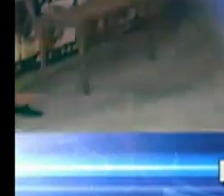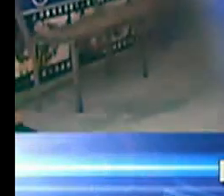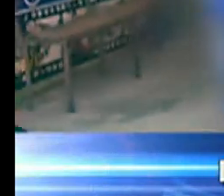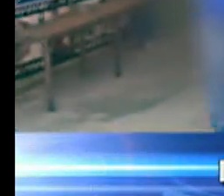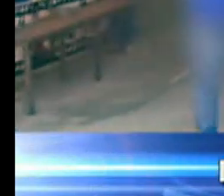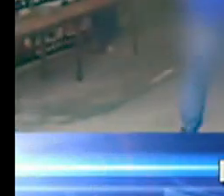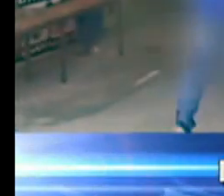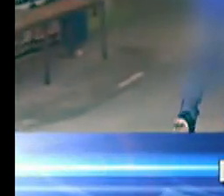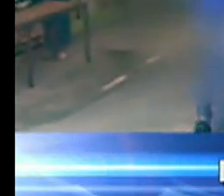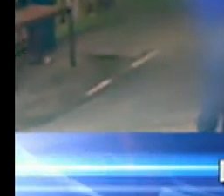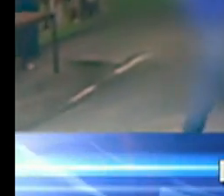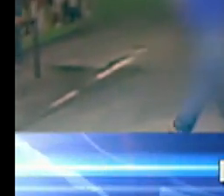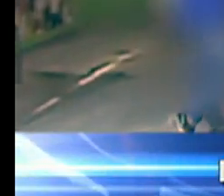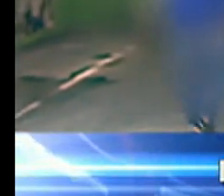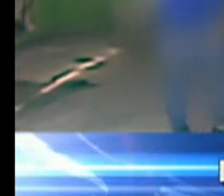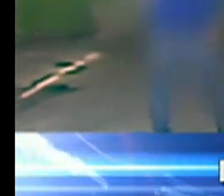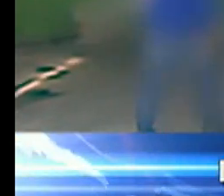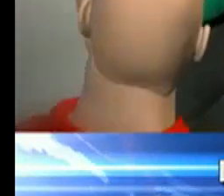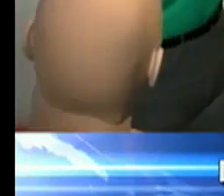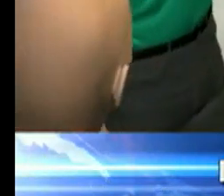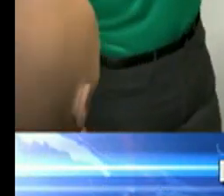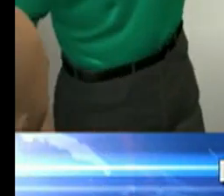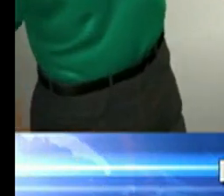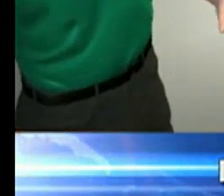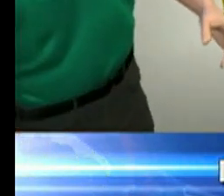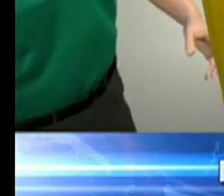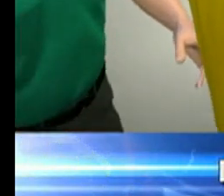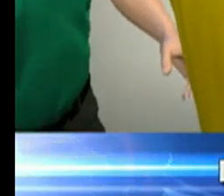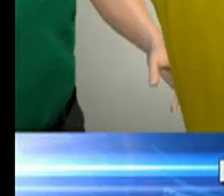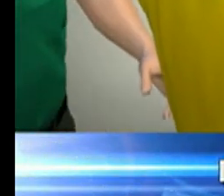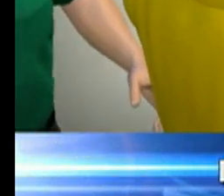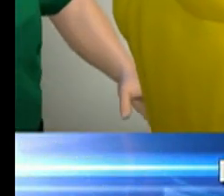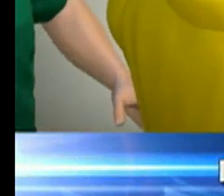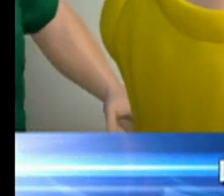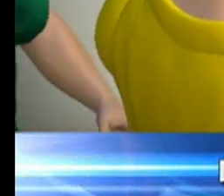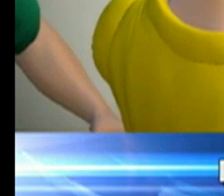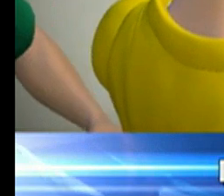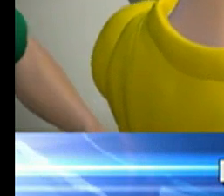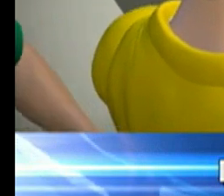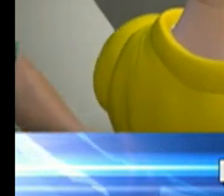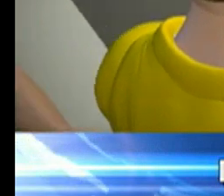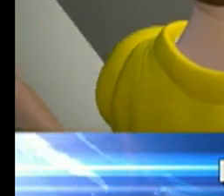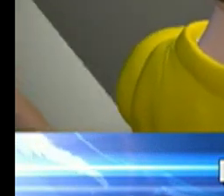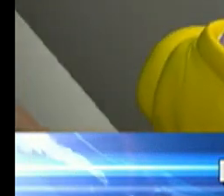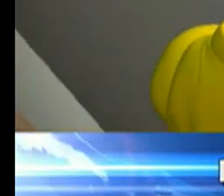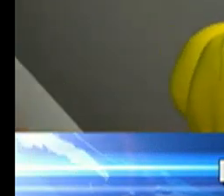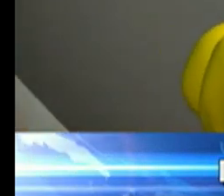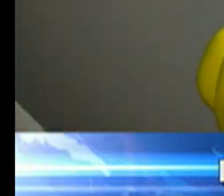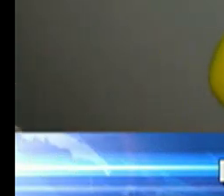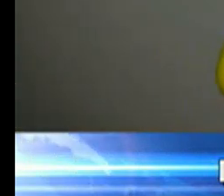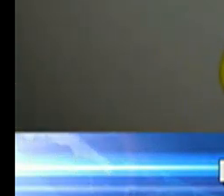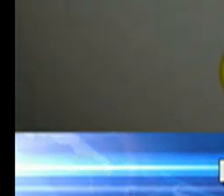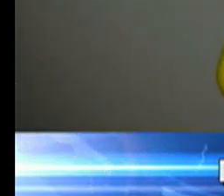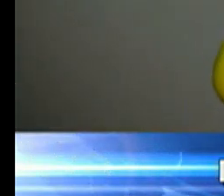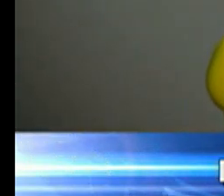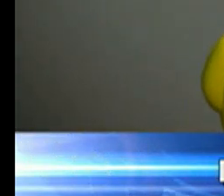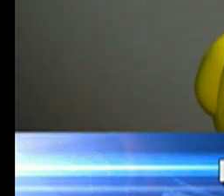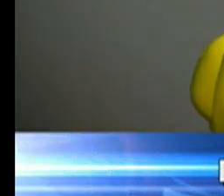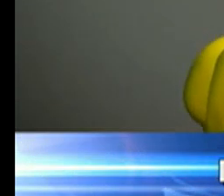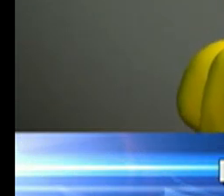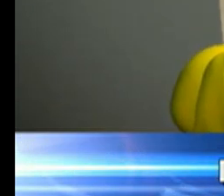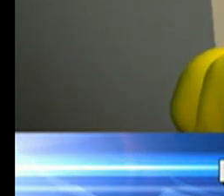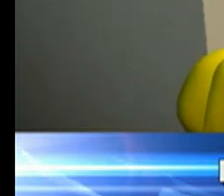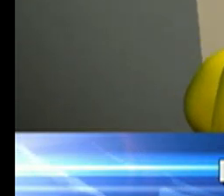Más de 7 mil dólares en efectivo y varios equipos de oficina fueron sustraídos en una oficina de digitación en el norte